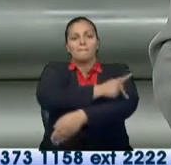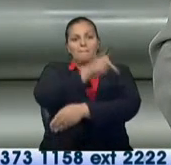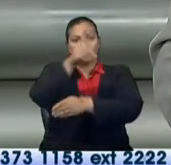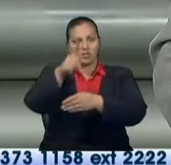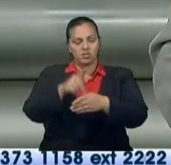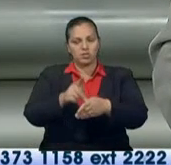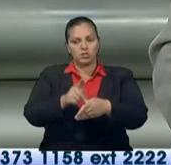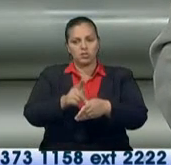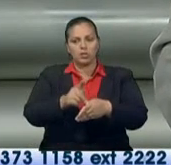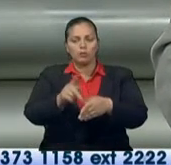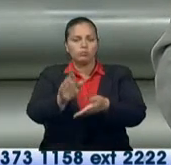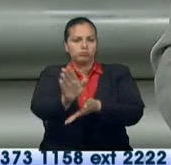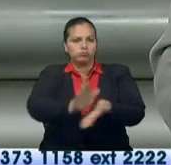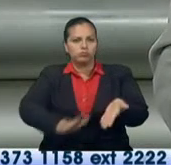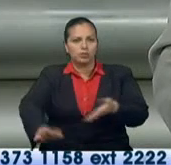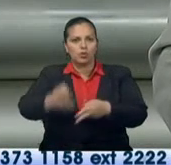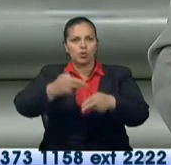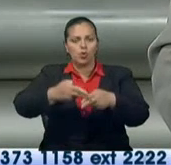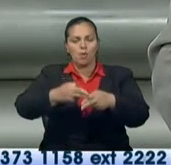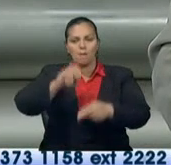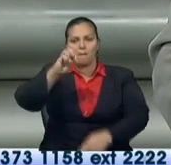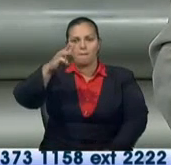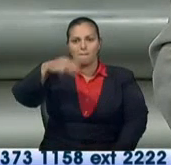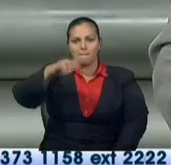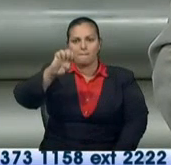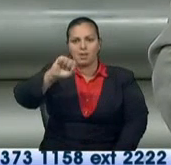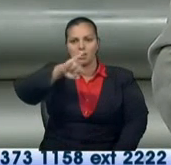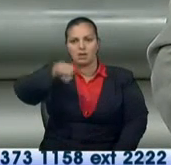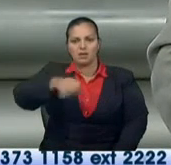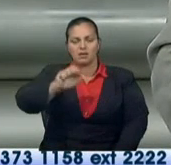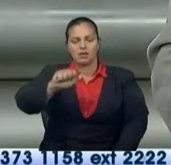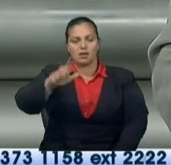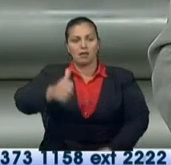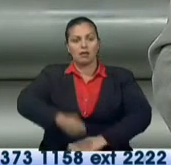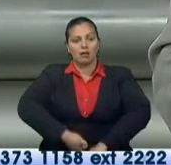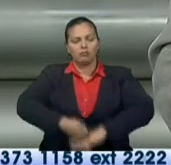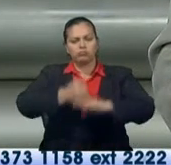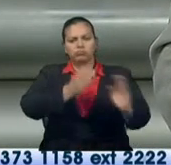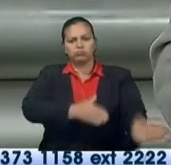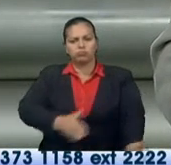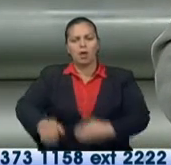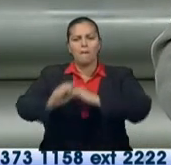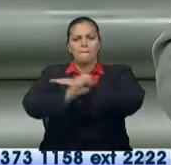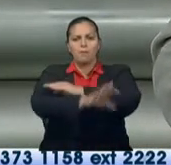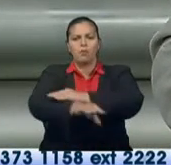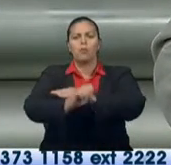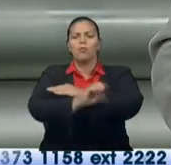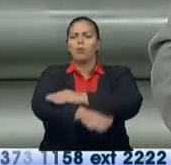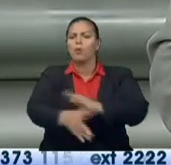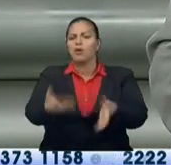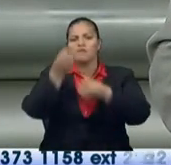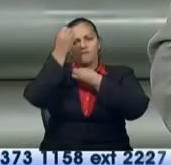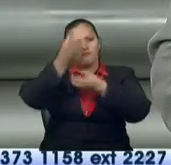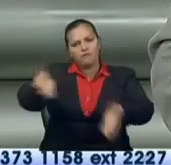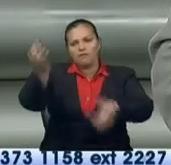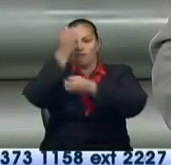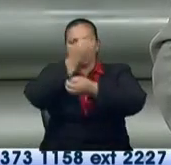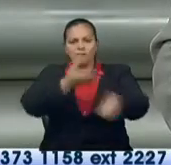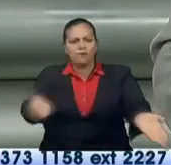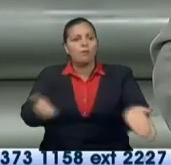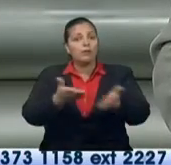sobre los efectos por una posible erupción del volcán Cotopaxi. El objetivo es que estén listos ante cualquier